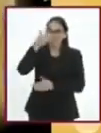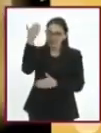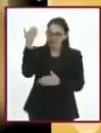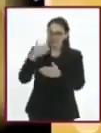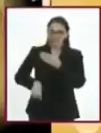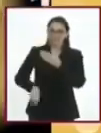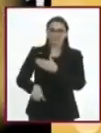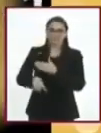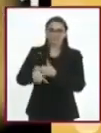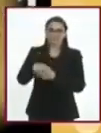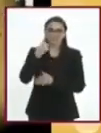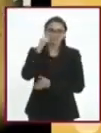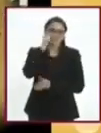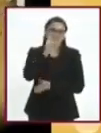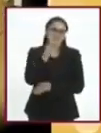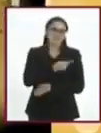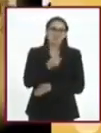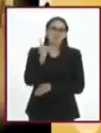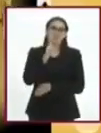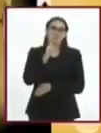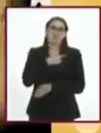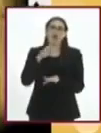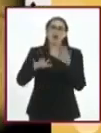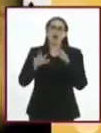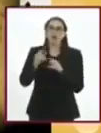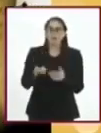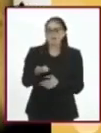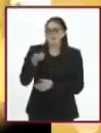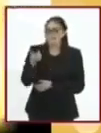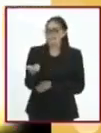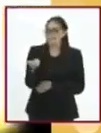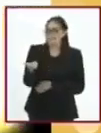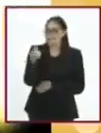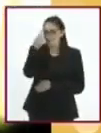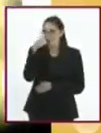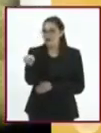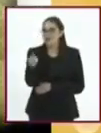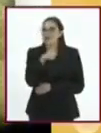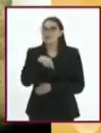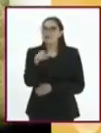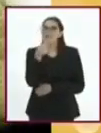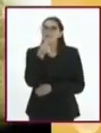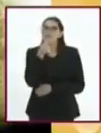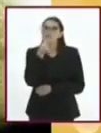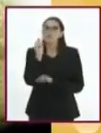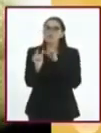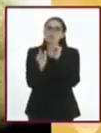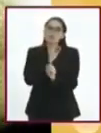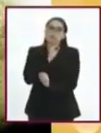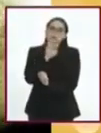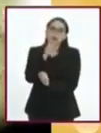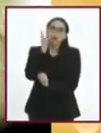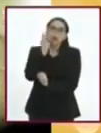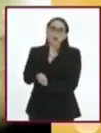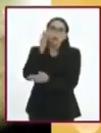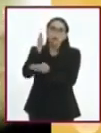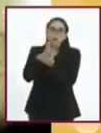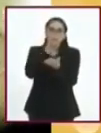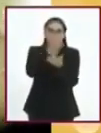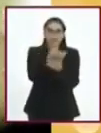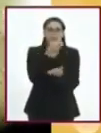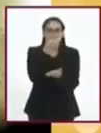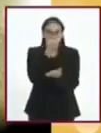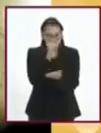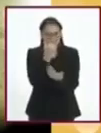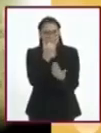los programas que dan de alguna forma dinero a los niños para poderse sostener y que puedan asistir a la escuela son muy